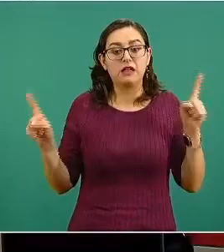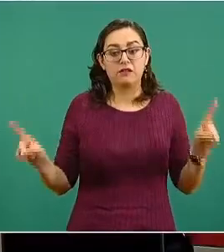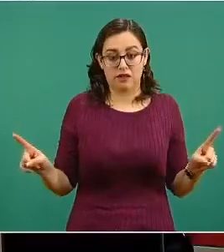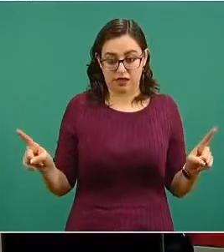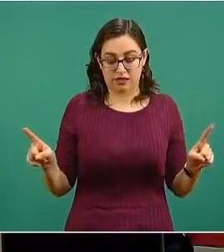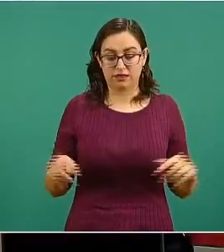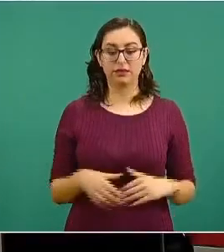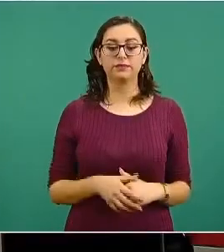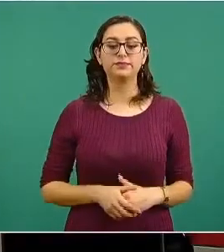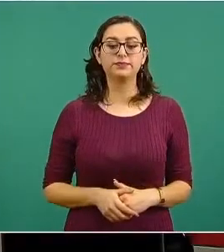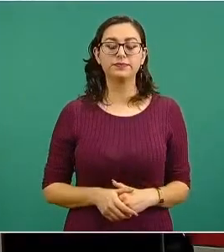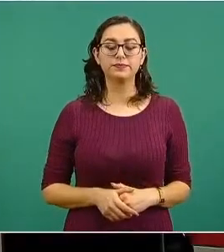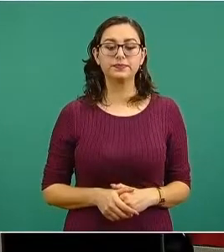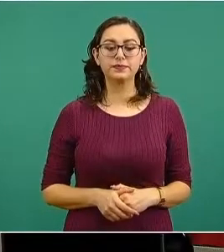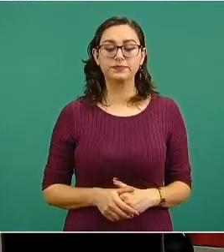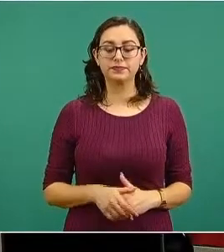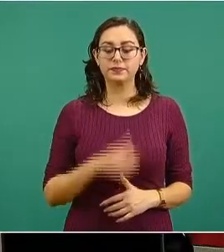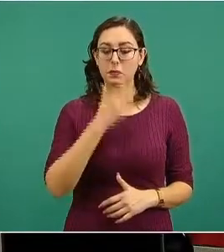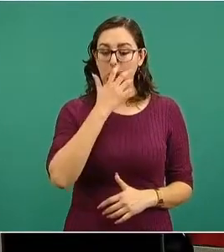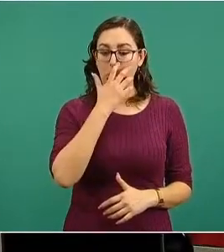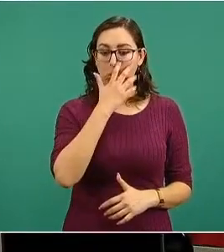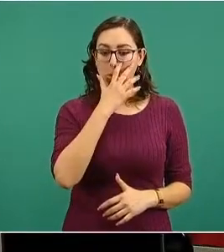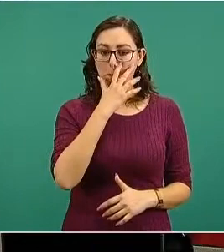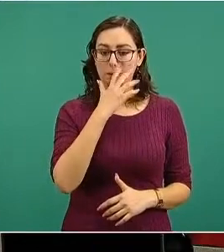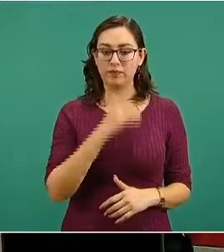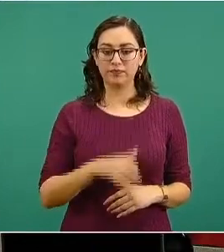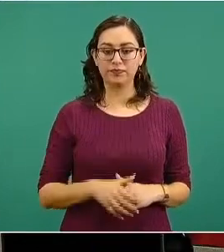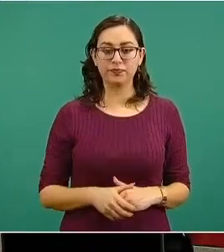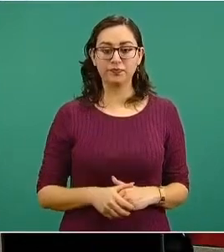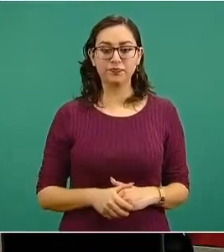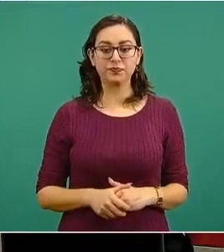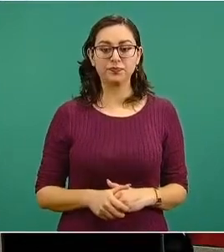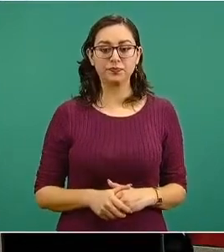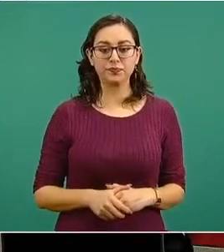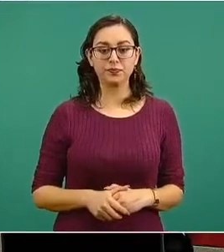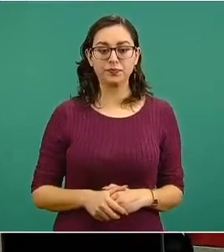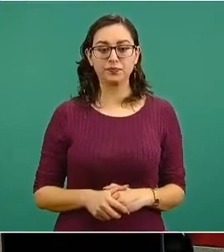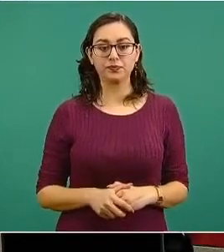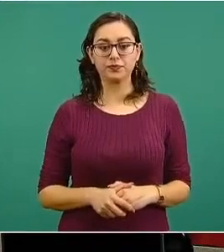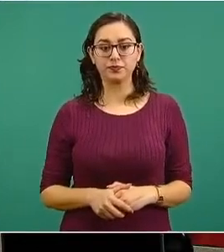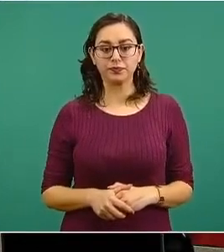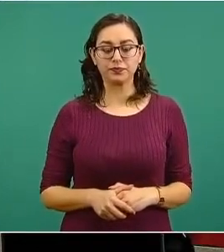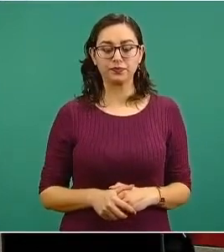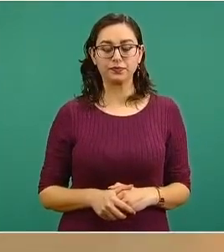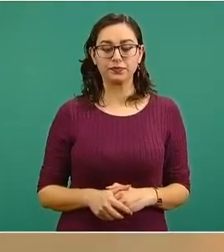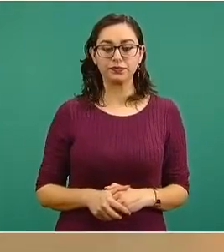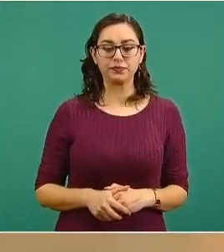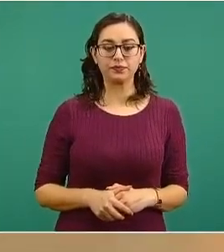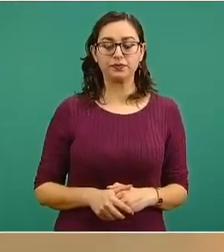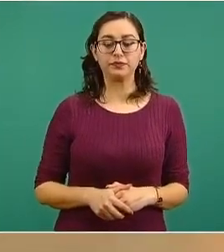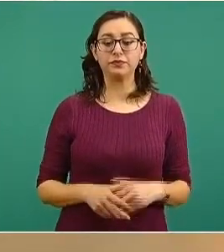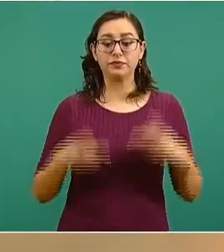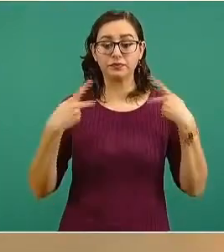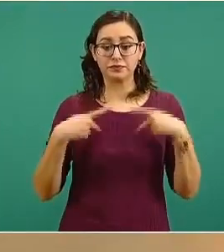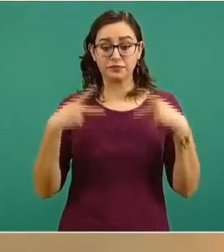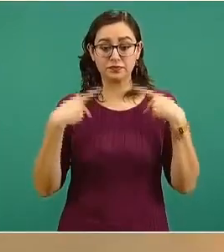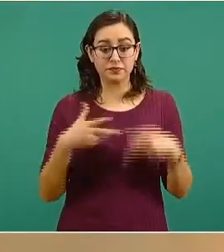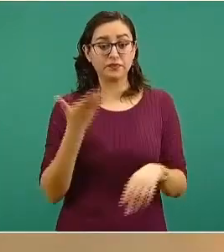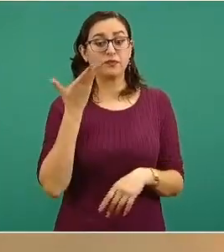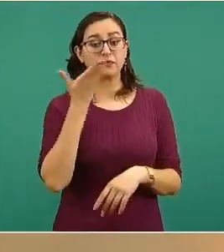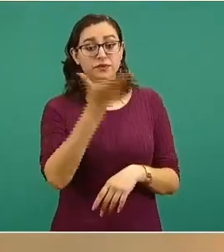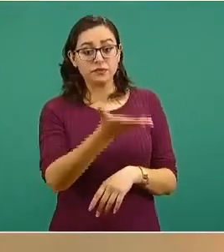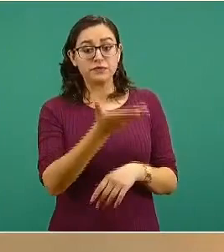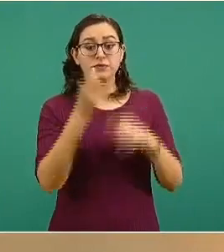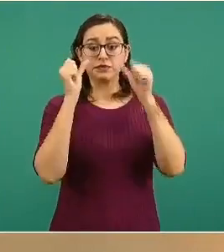ejemplos. De todas las personas que han solicitado atención y que han tenido un contacto con el Sistema Nacional de Vigilancia Epidemiológica, son